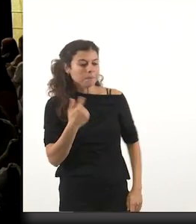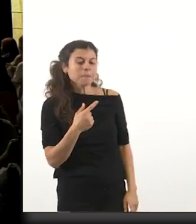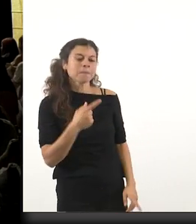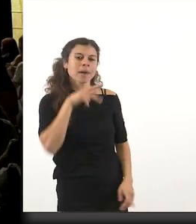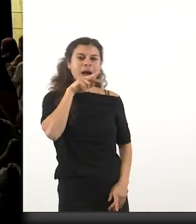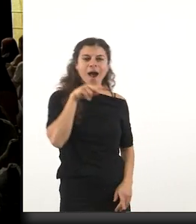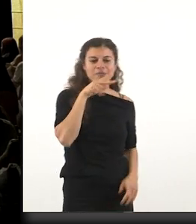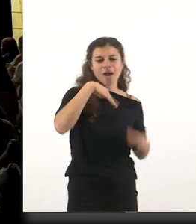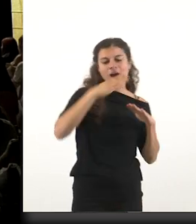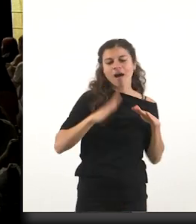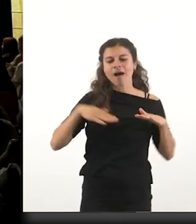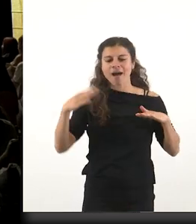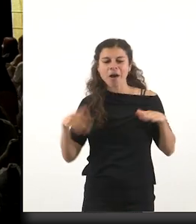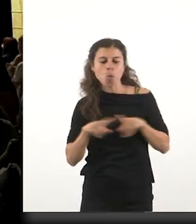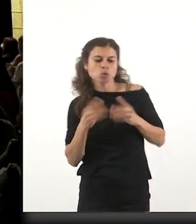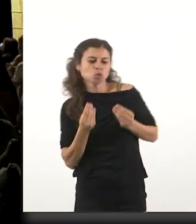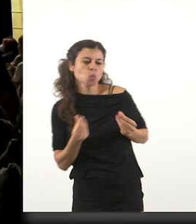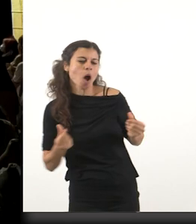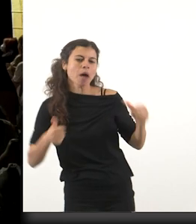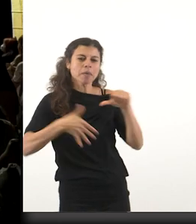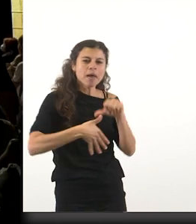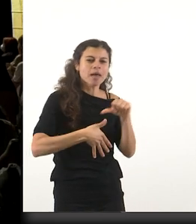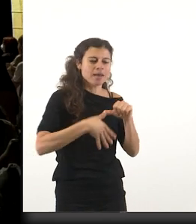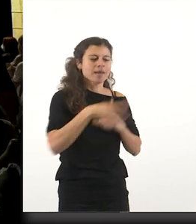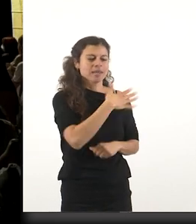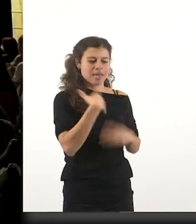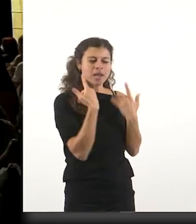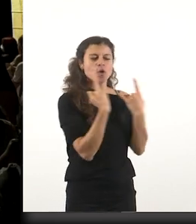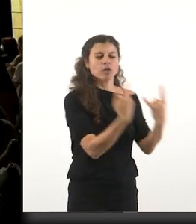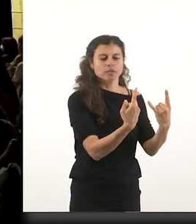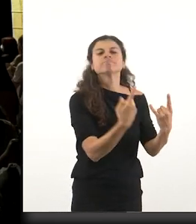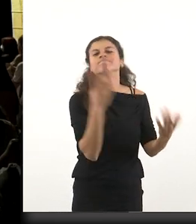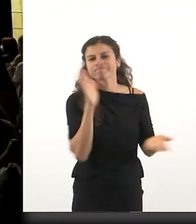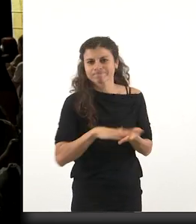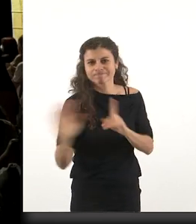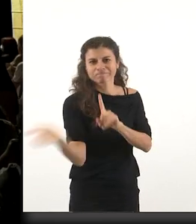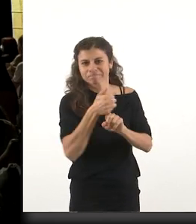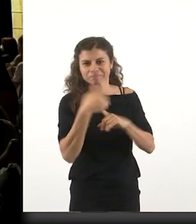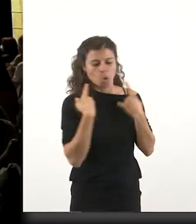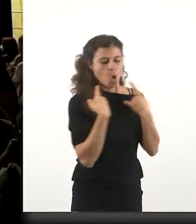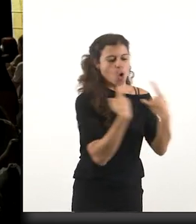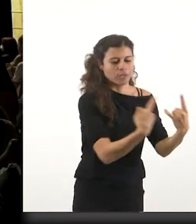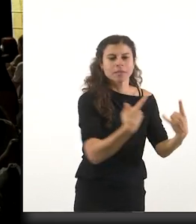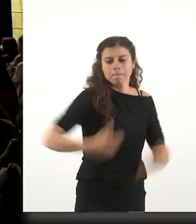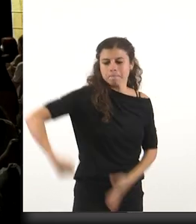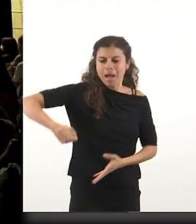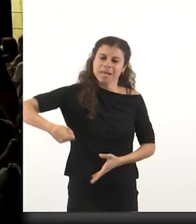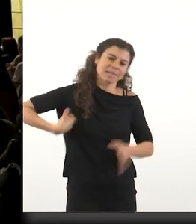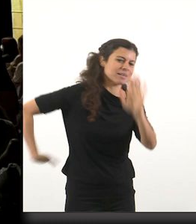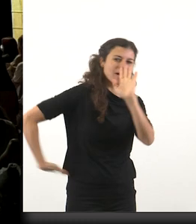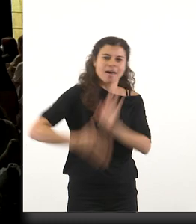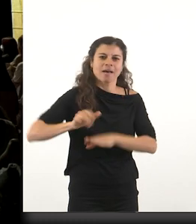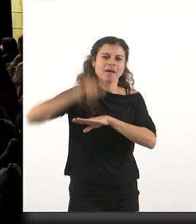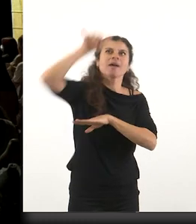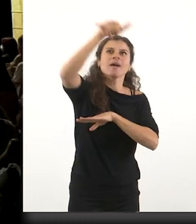acento sudaca, que me habla así como suavecillo, que me quiere conquistar. Pues me conquistó, señora, que agarré la maleta, me fui para El Salvador y descubrí